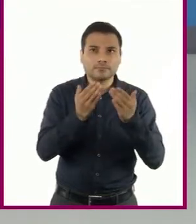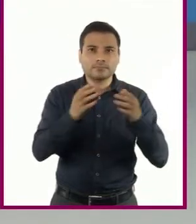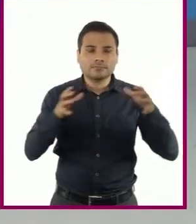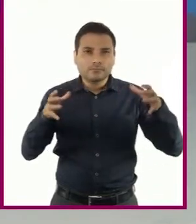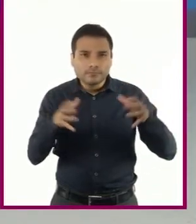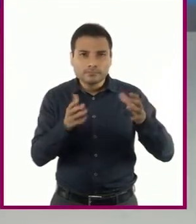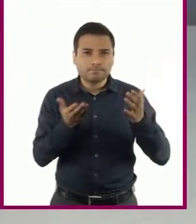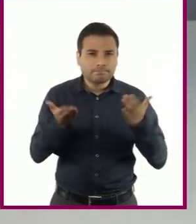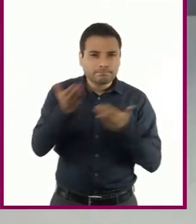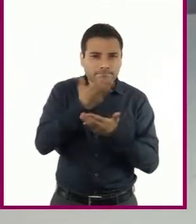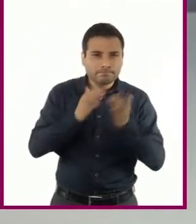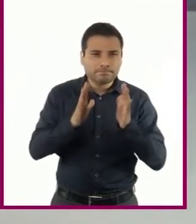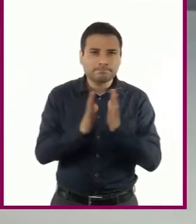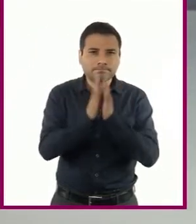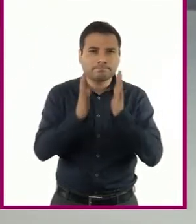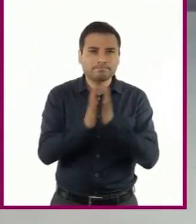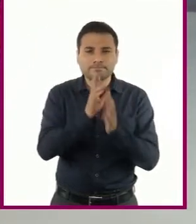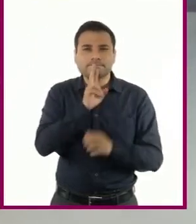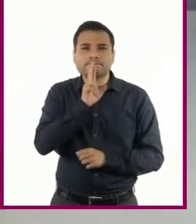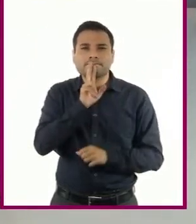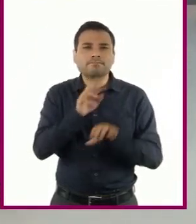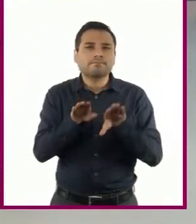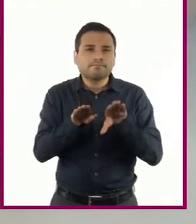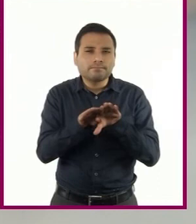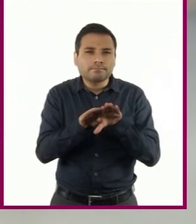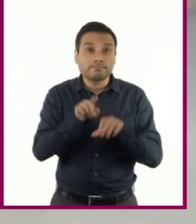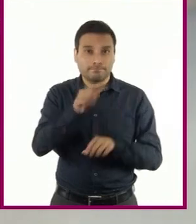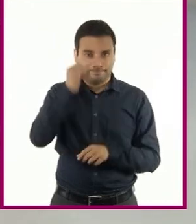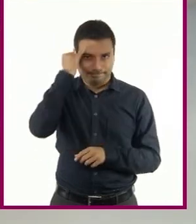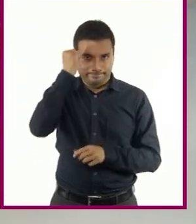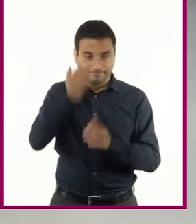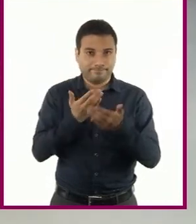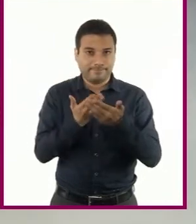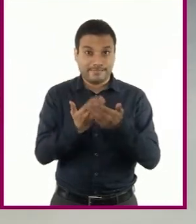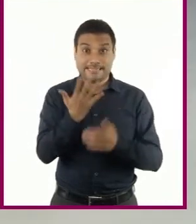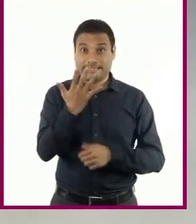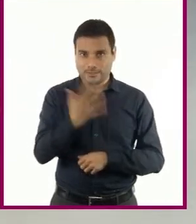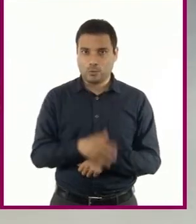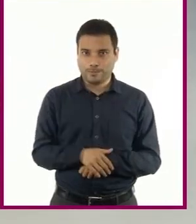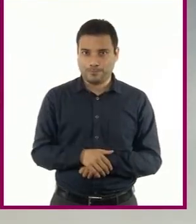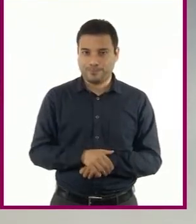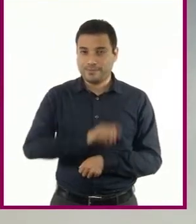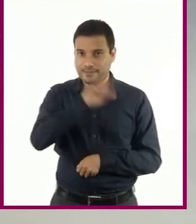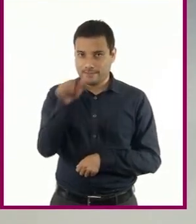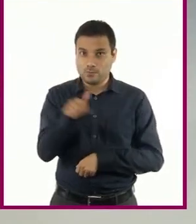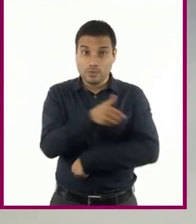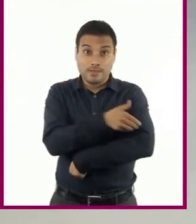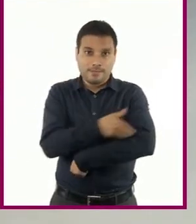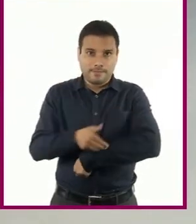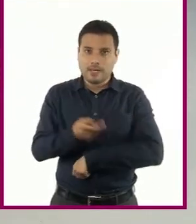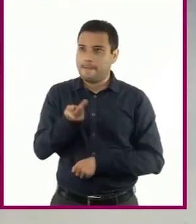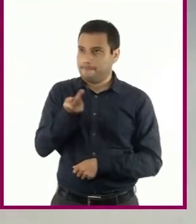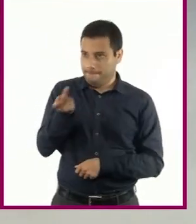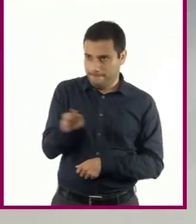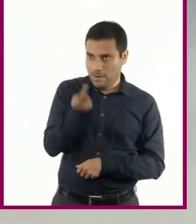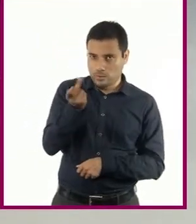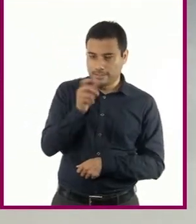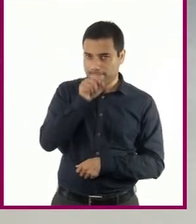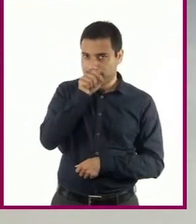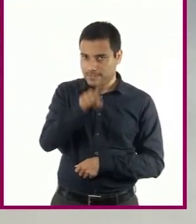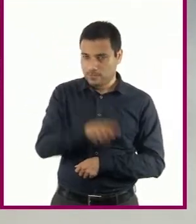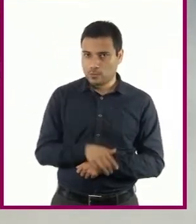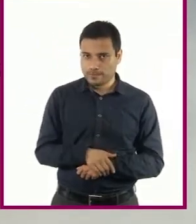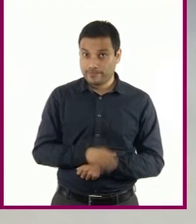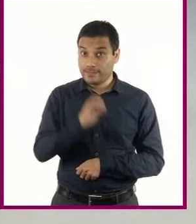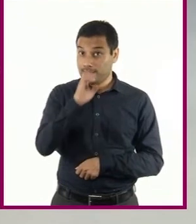comunidad? Den 5 propuestas por ámbito y el reto será que hagan la misma pregunta en sus hogares a algún familiar, en sus